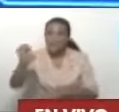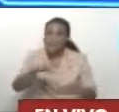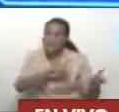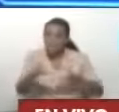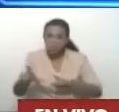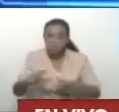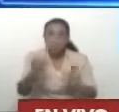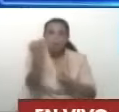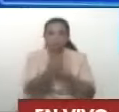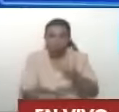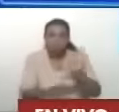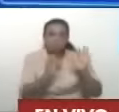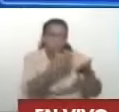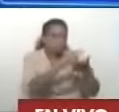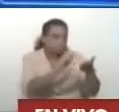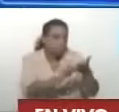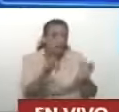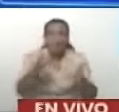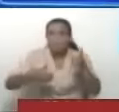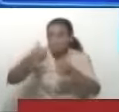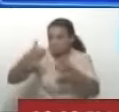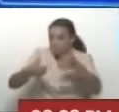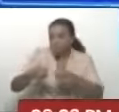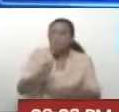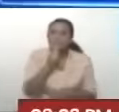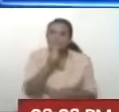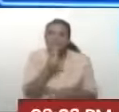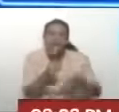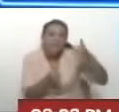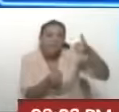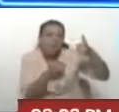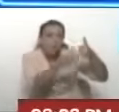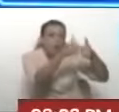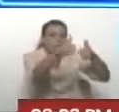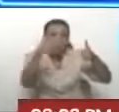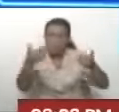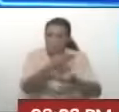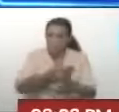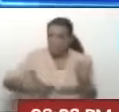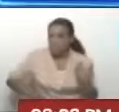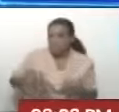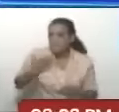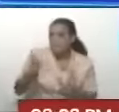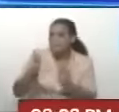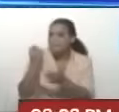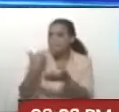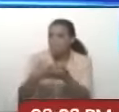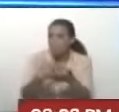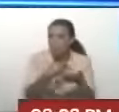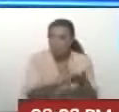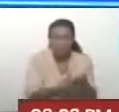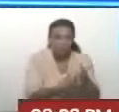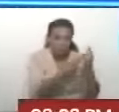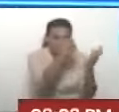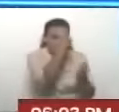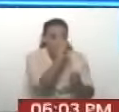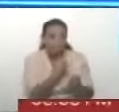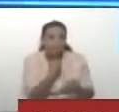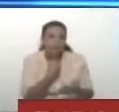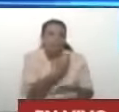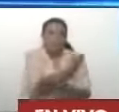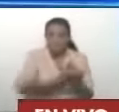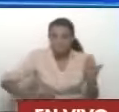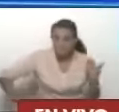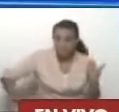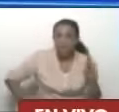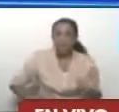a participar en estas elecciones. Así que creo que ha habido buenas propuestas. Los candidatos